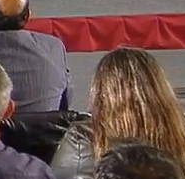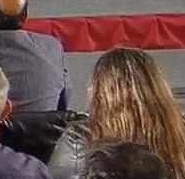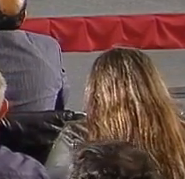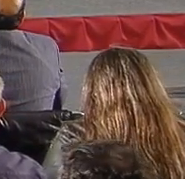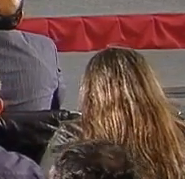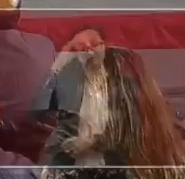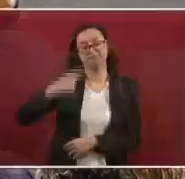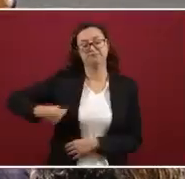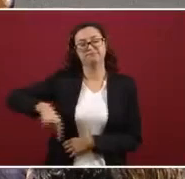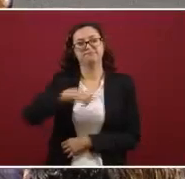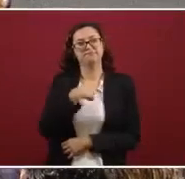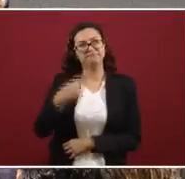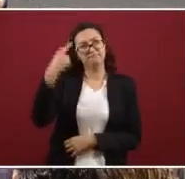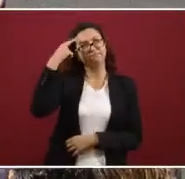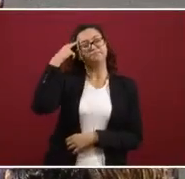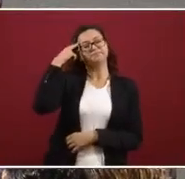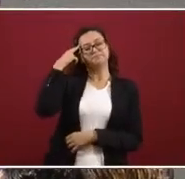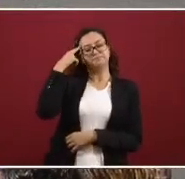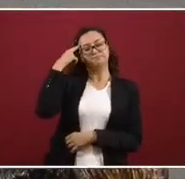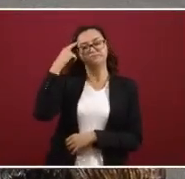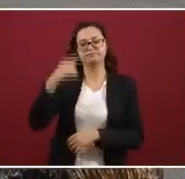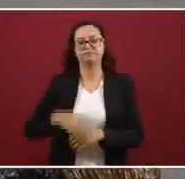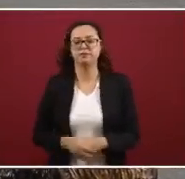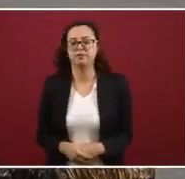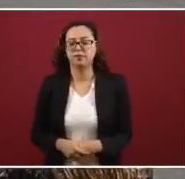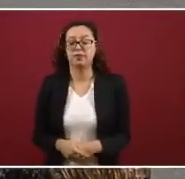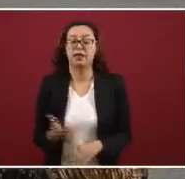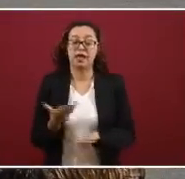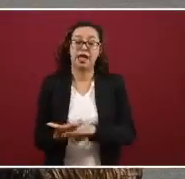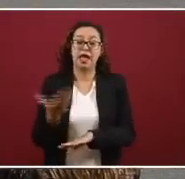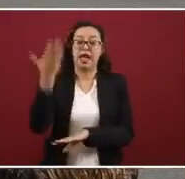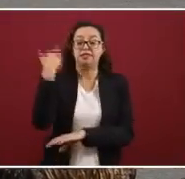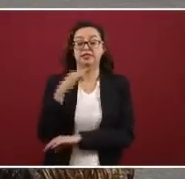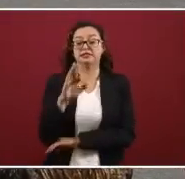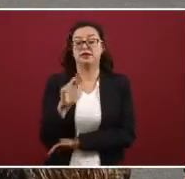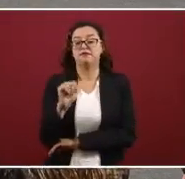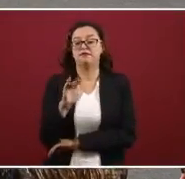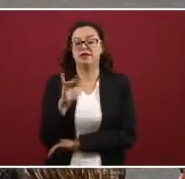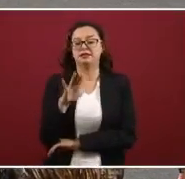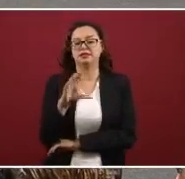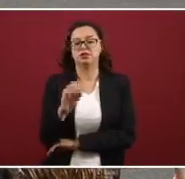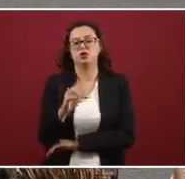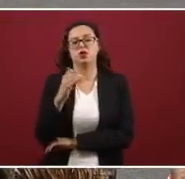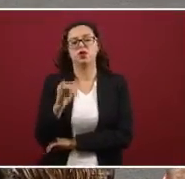Cuando el apóstol de la democracia, Francisco I. Madero,